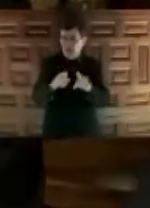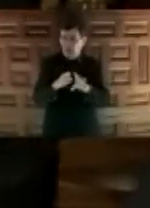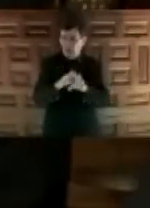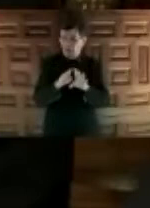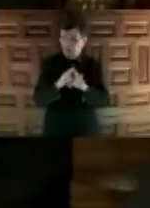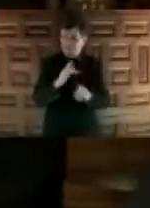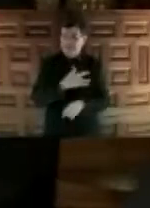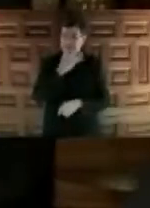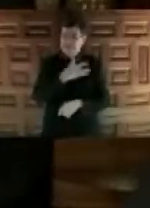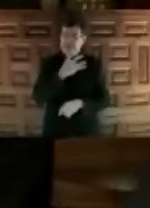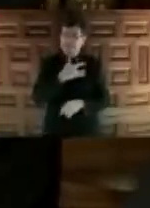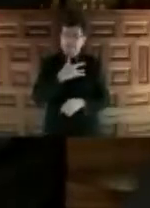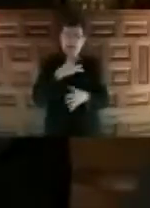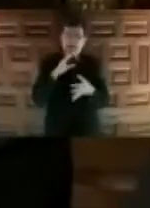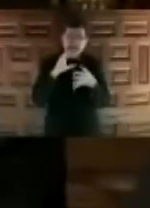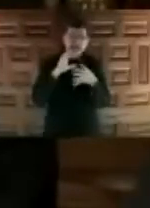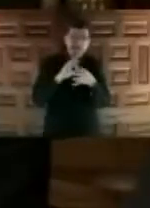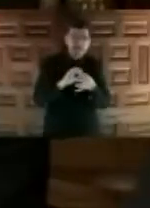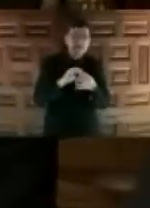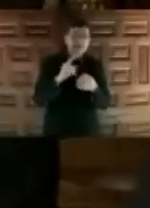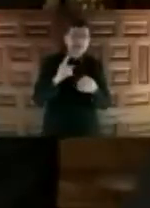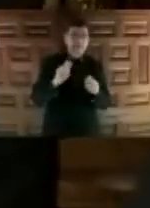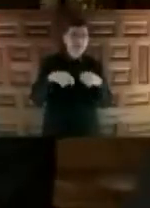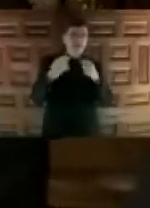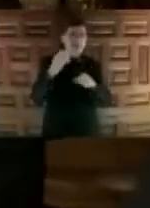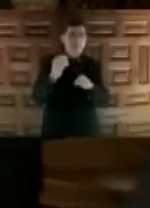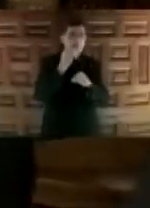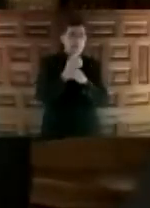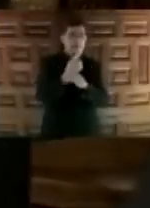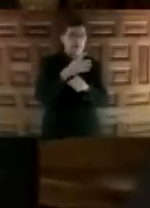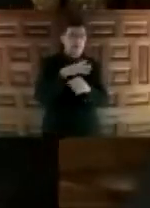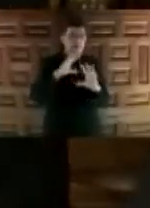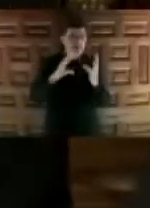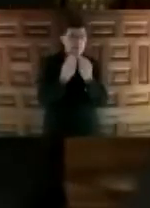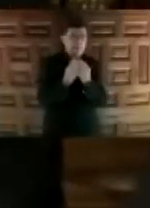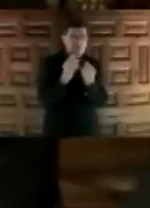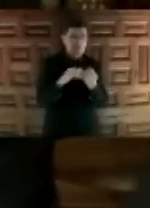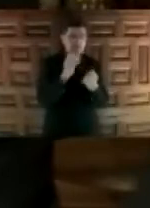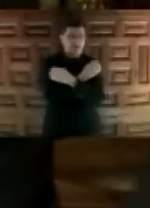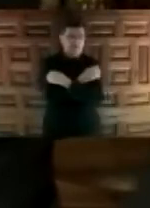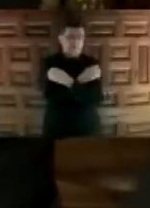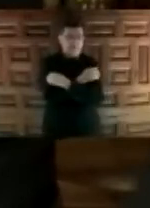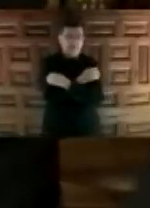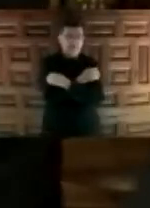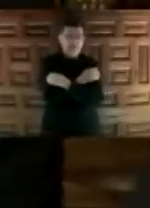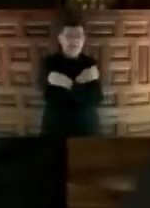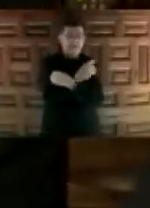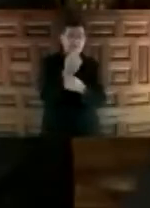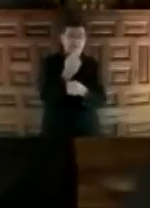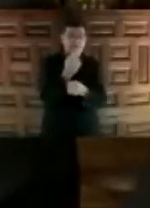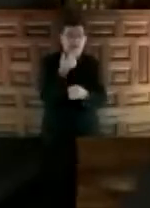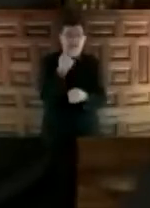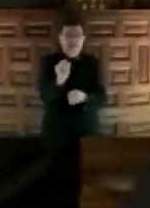una cierta coyuntura que permite revisar el conjunto de nuestro sistema educativo, de por